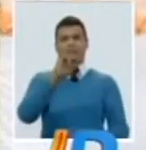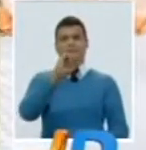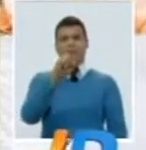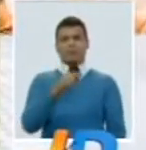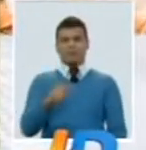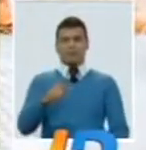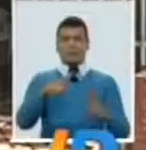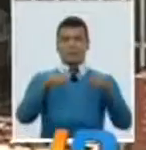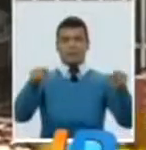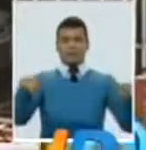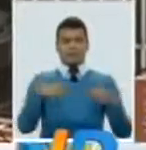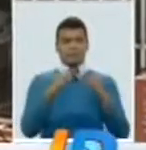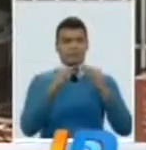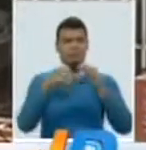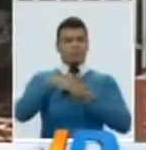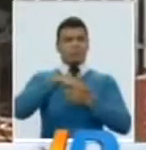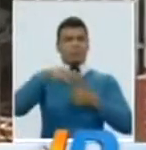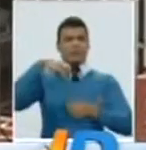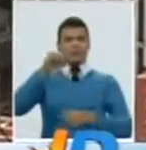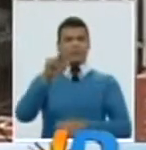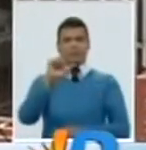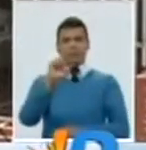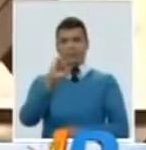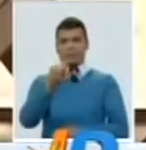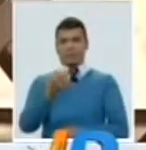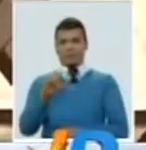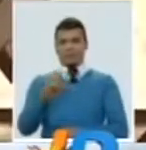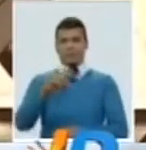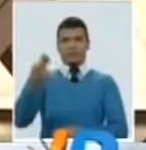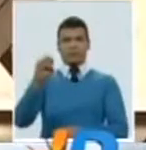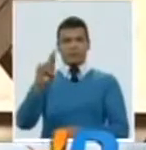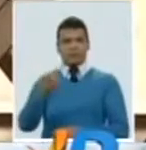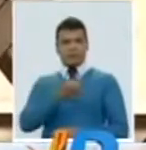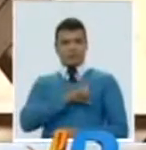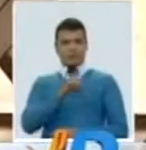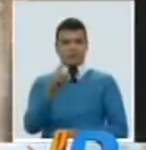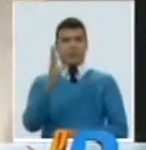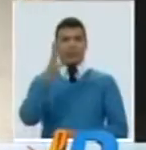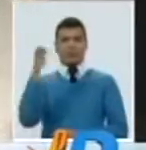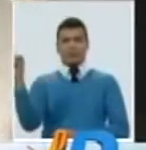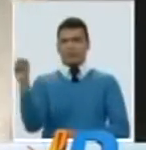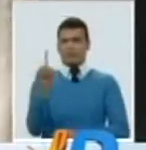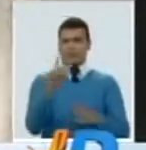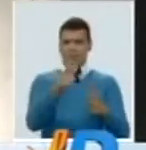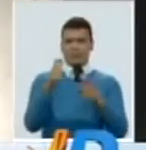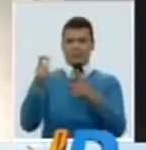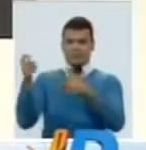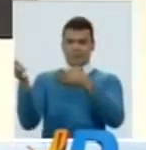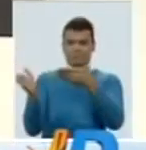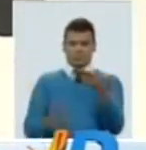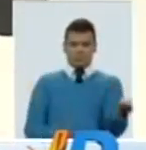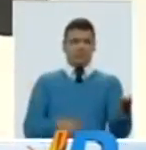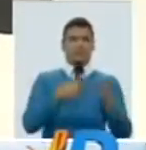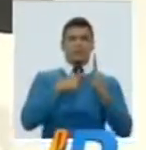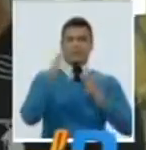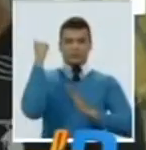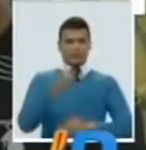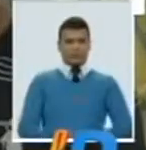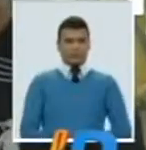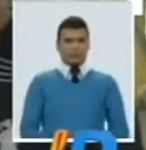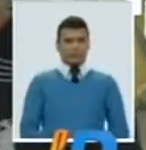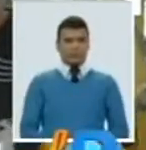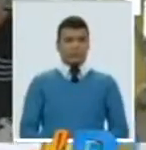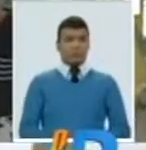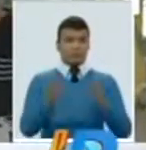el antejardín de su casa en el barrio El Paraíso, en el nororiente de Cali. Varios hombres ingresaron disparando, causándole la muerte de inmediato.